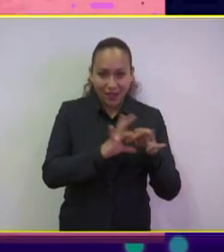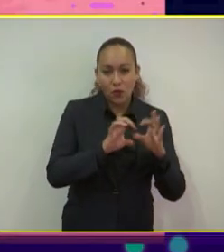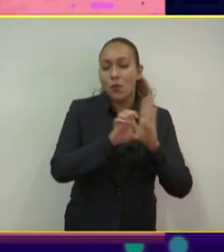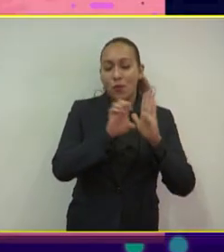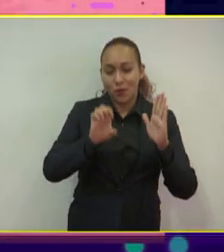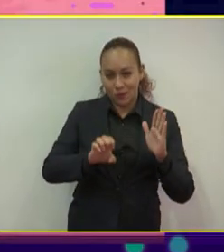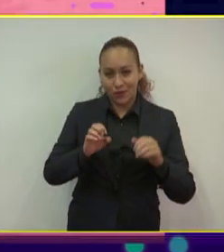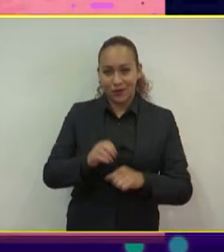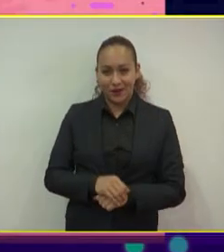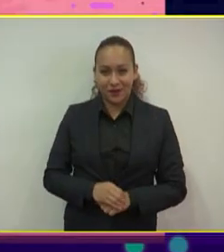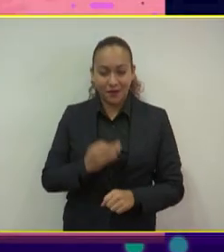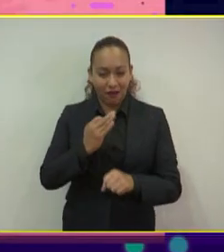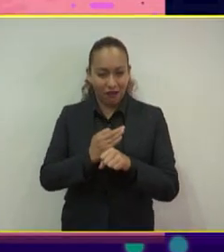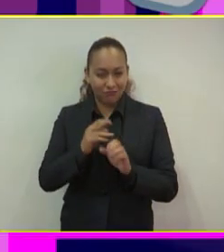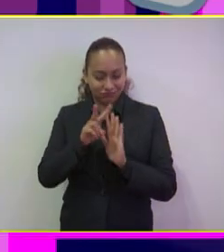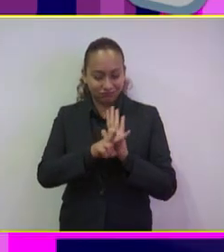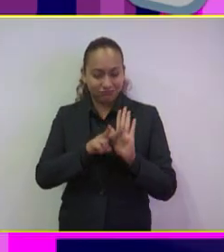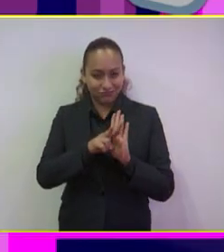Por ejemplo,